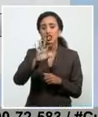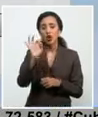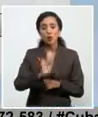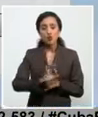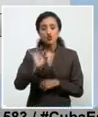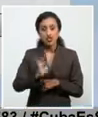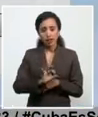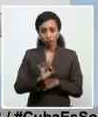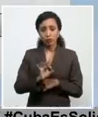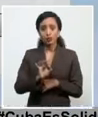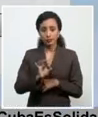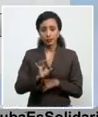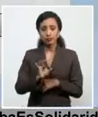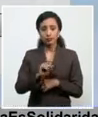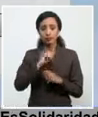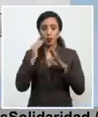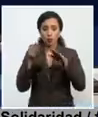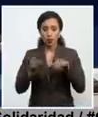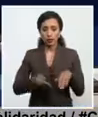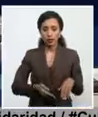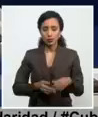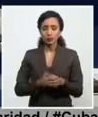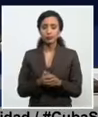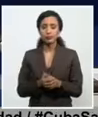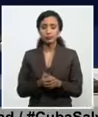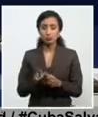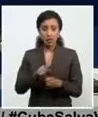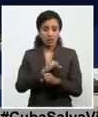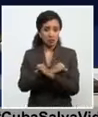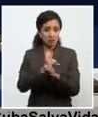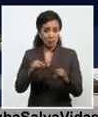5,65% de la misma. Esta es la información